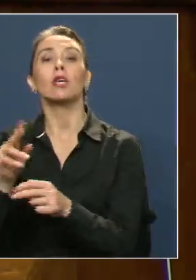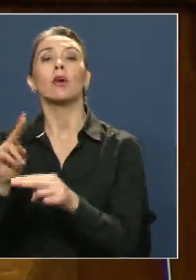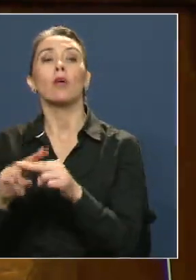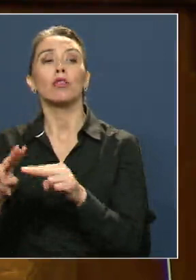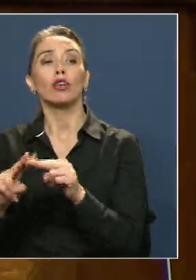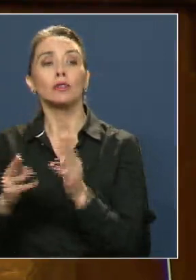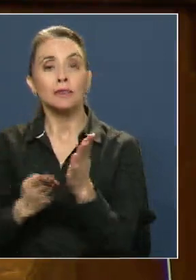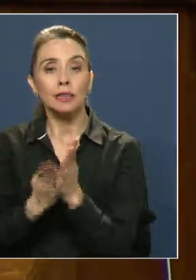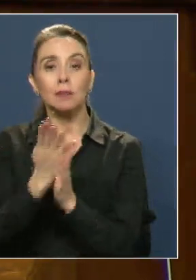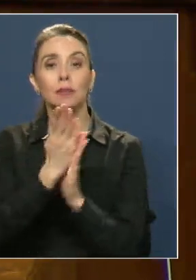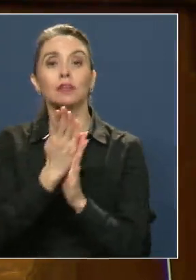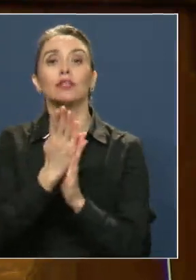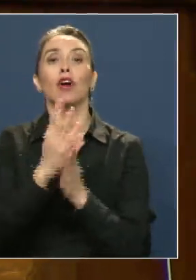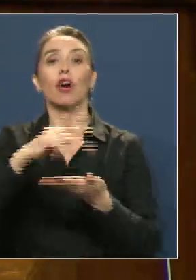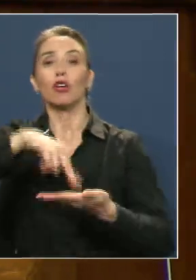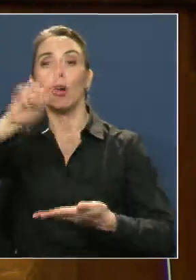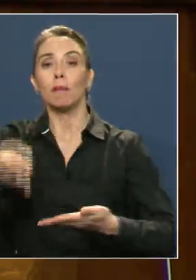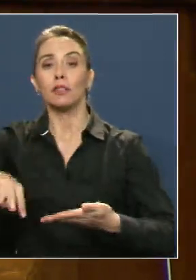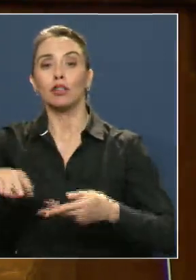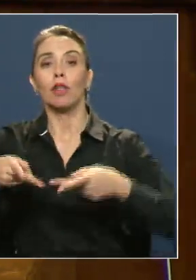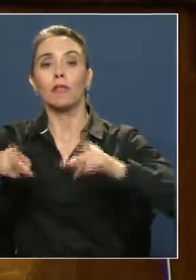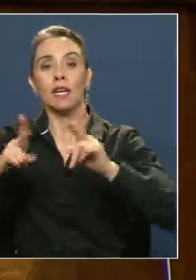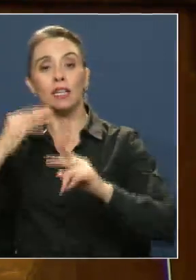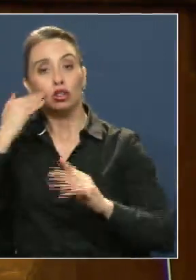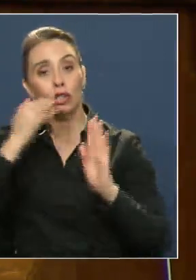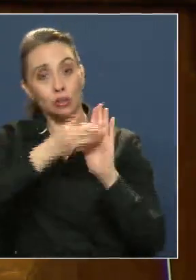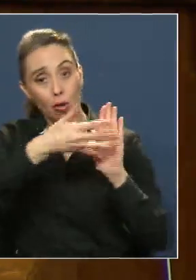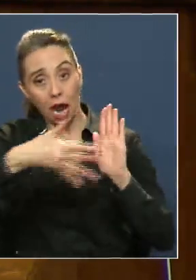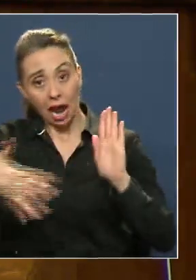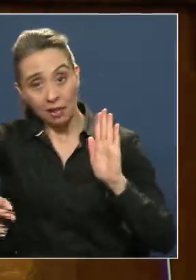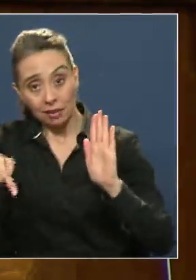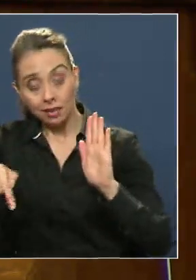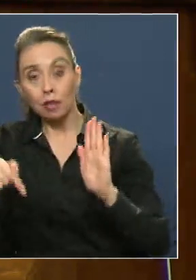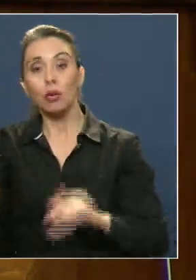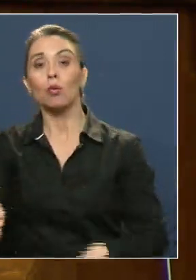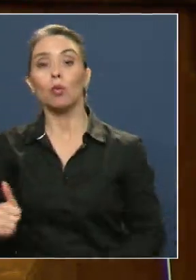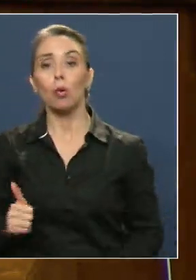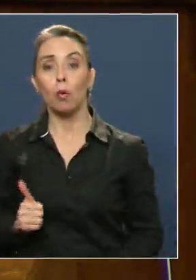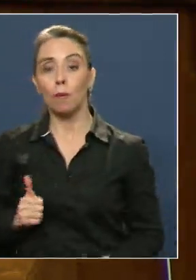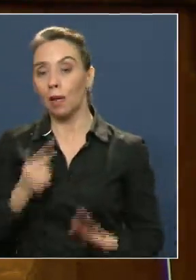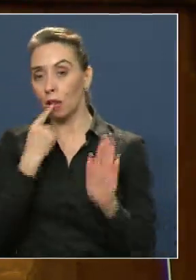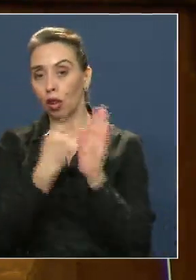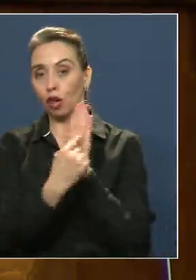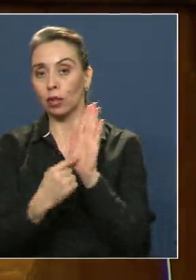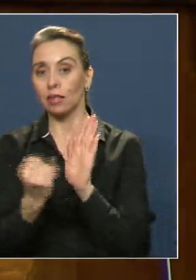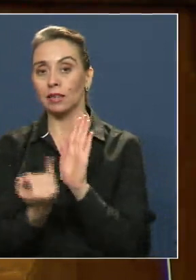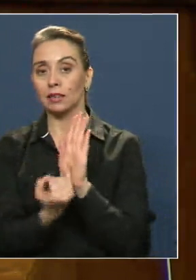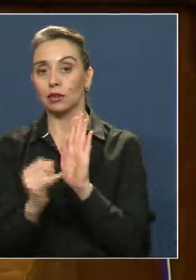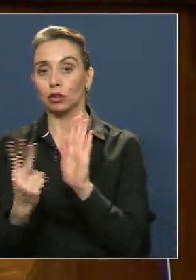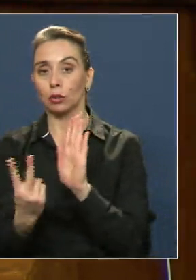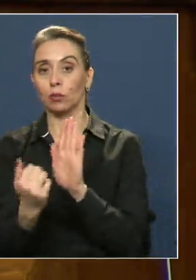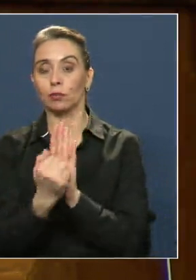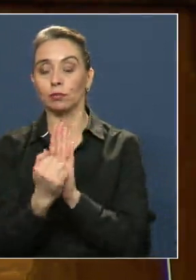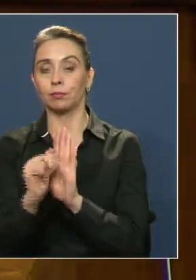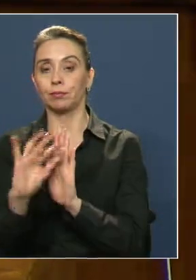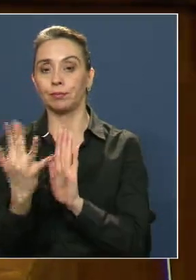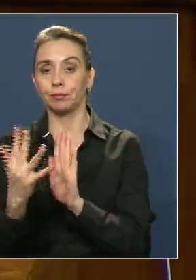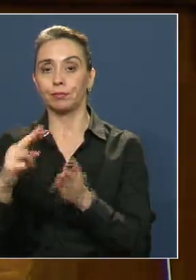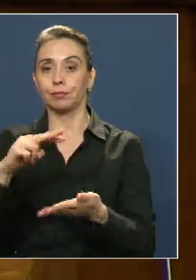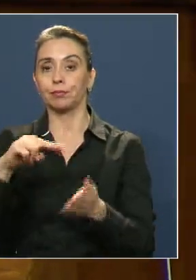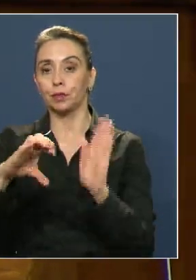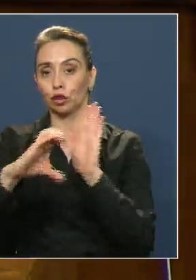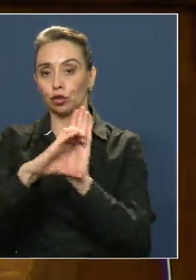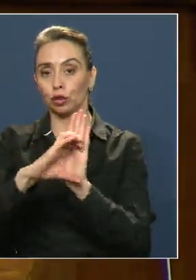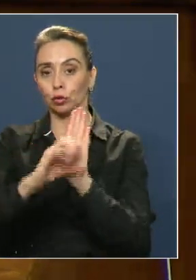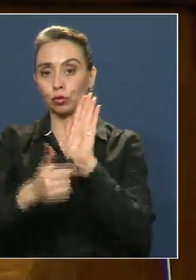desde la entrada en vigencia de la Convención sobre los Derechos del Niño, conforme a lo preceptuado en el inciso segundo del artículo 5 de la